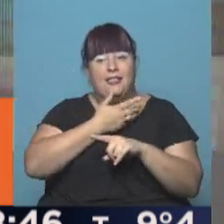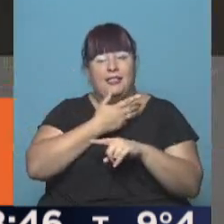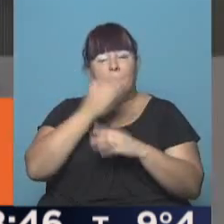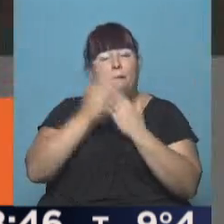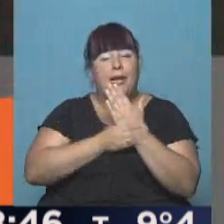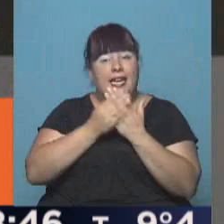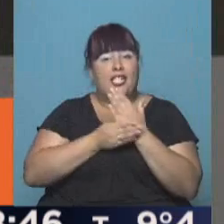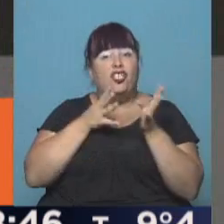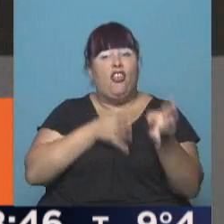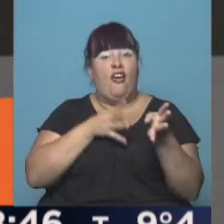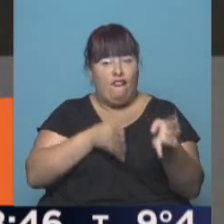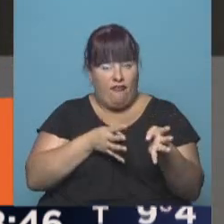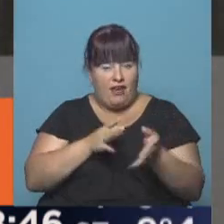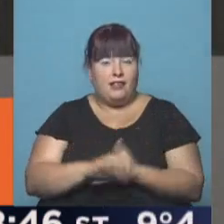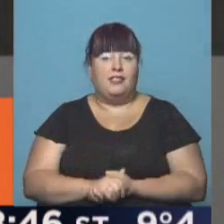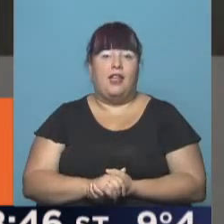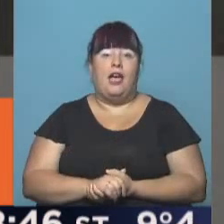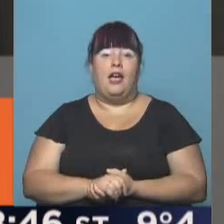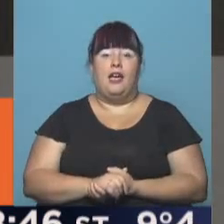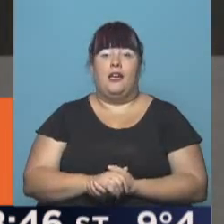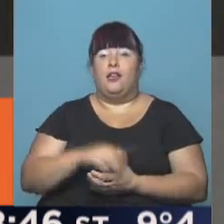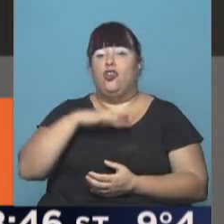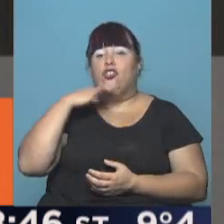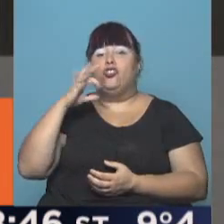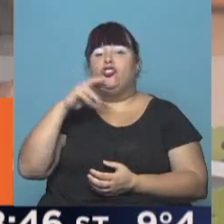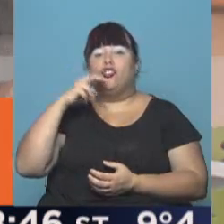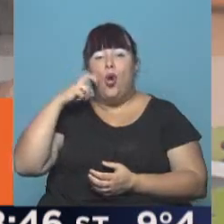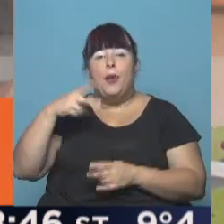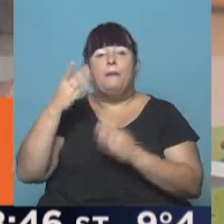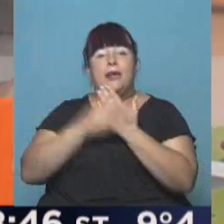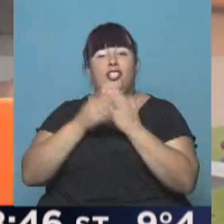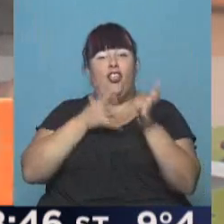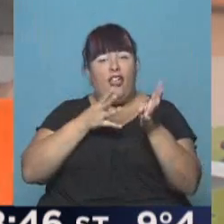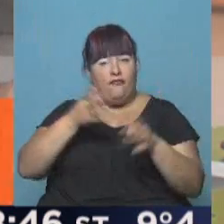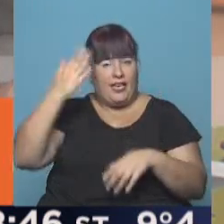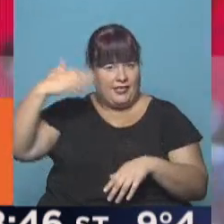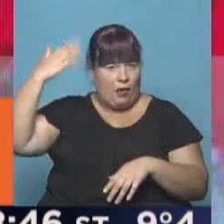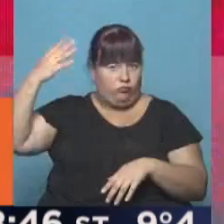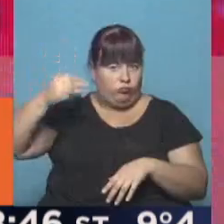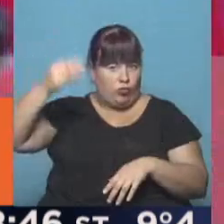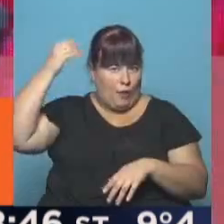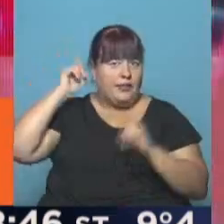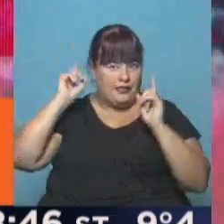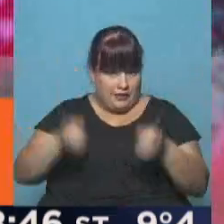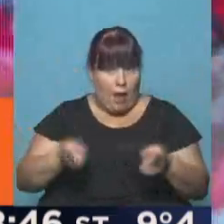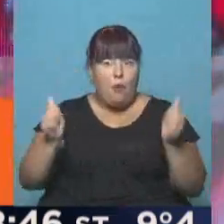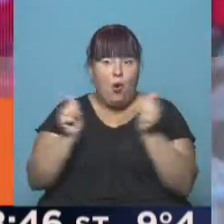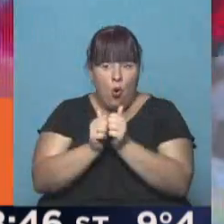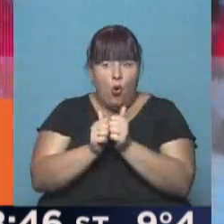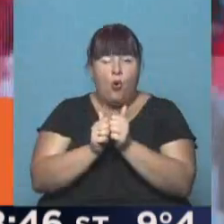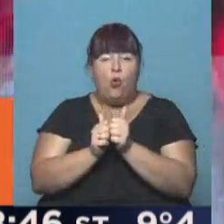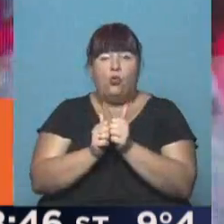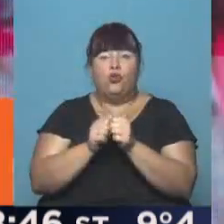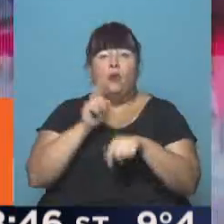ex ministro de Defensa, Jobim, que fue ministro de Defensa en varias gestiones, incluso de